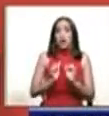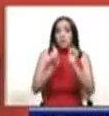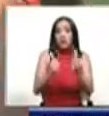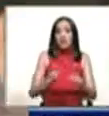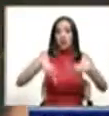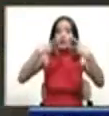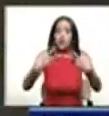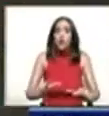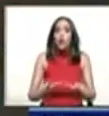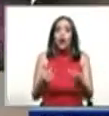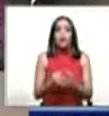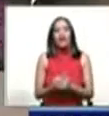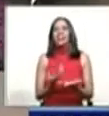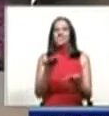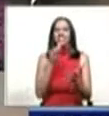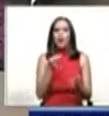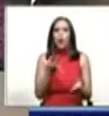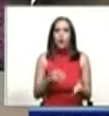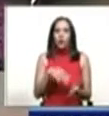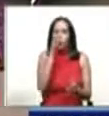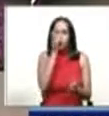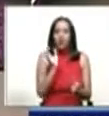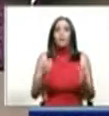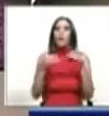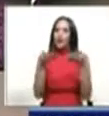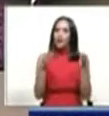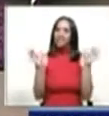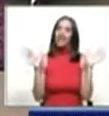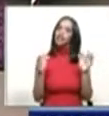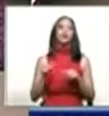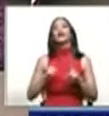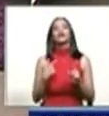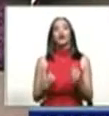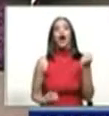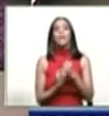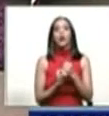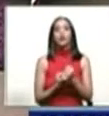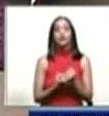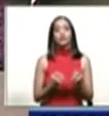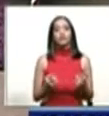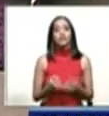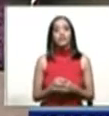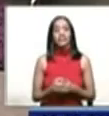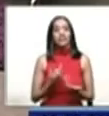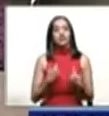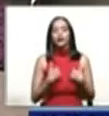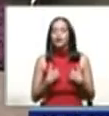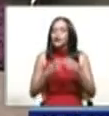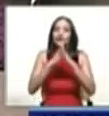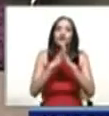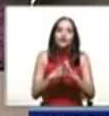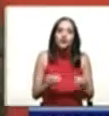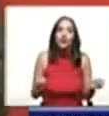de Fidel aquí con un chinazo por la puerta grande. Bueno, pero yo apoyo. Y no solamente yo, todo este equipo, todos los compañeros que están